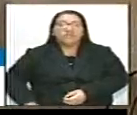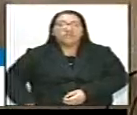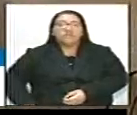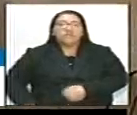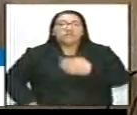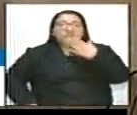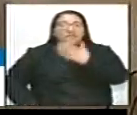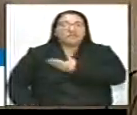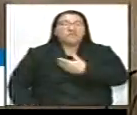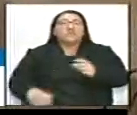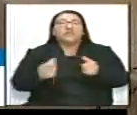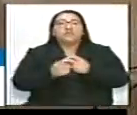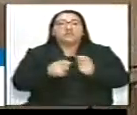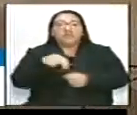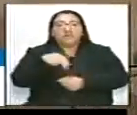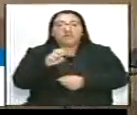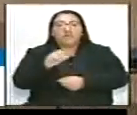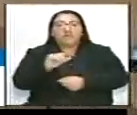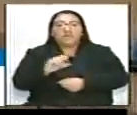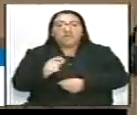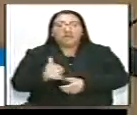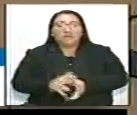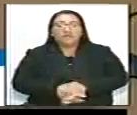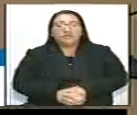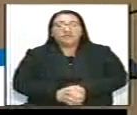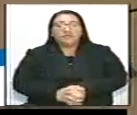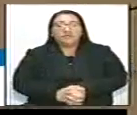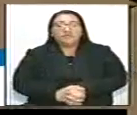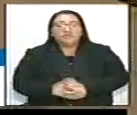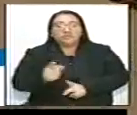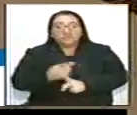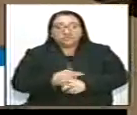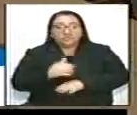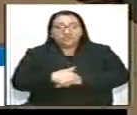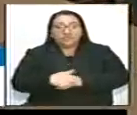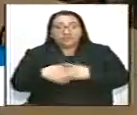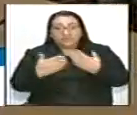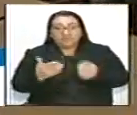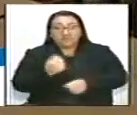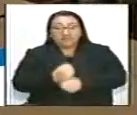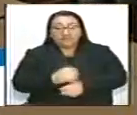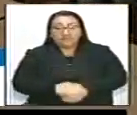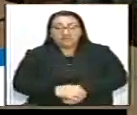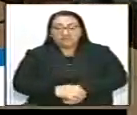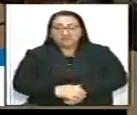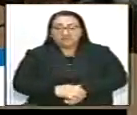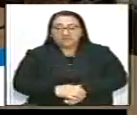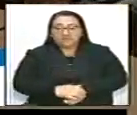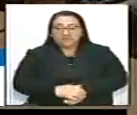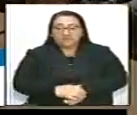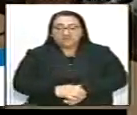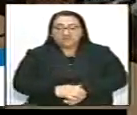Gracias, señor presidente. También me sumo a felicitar el reto.